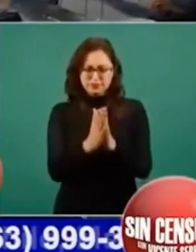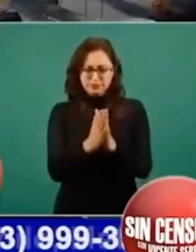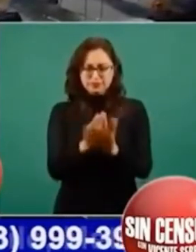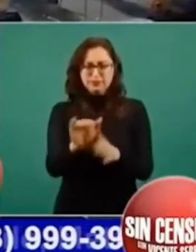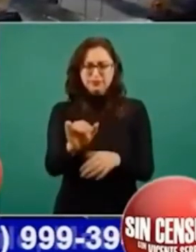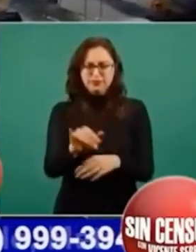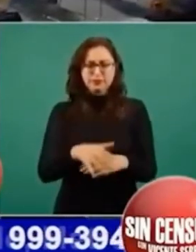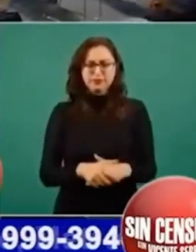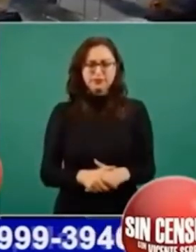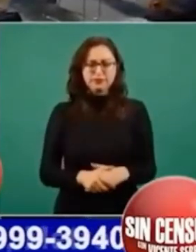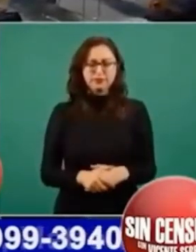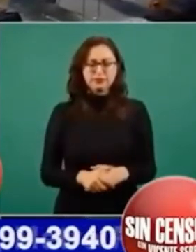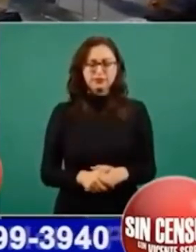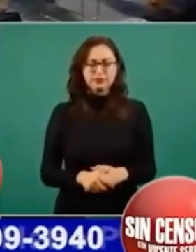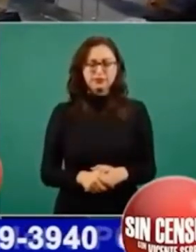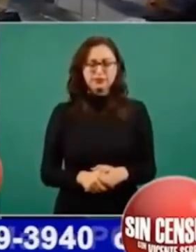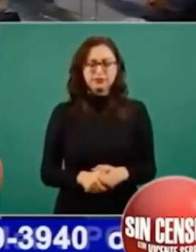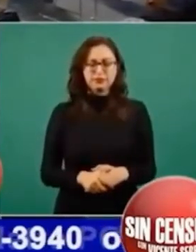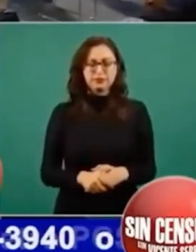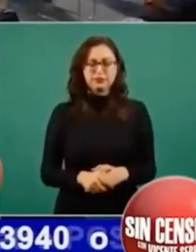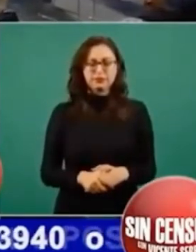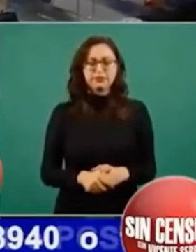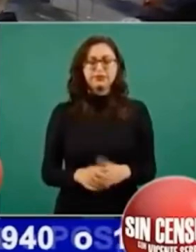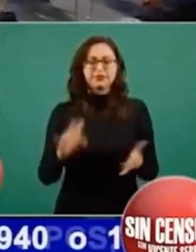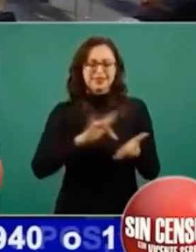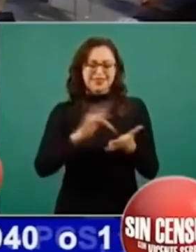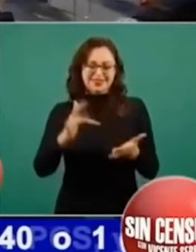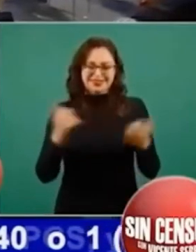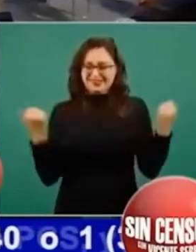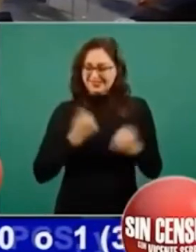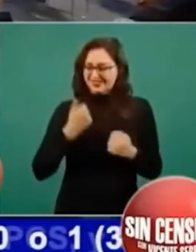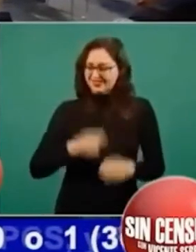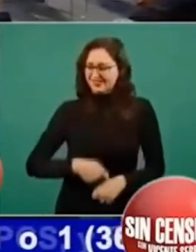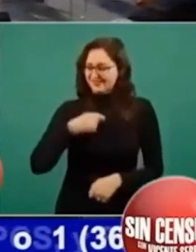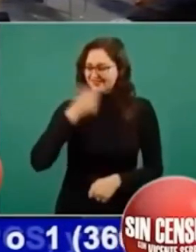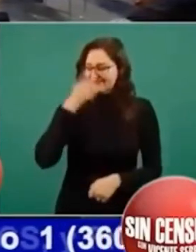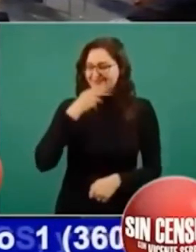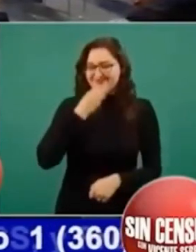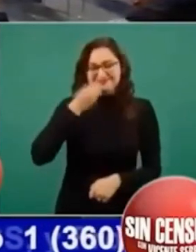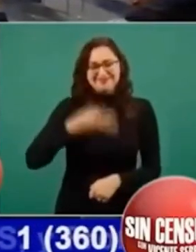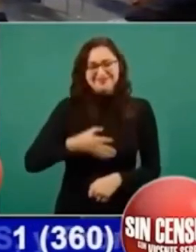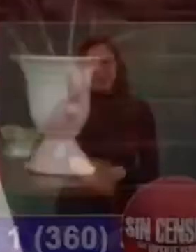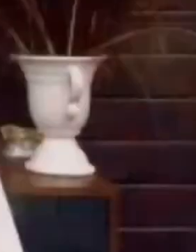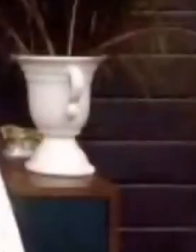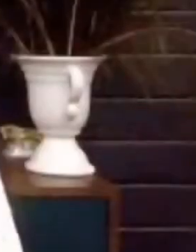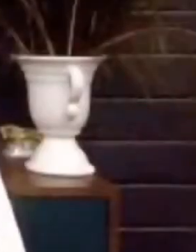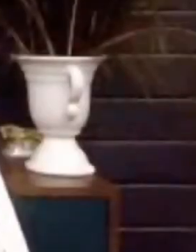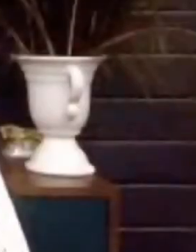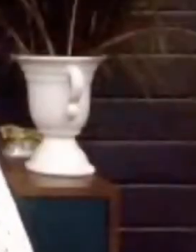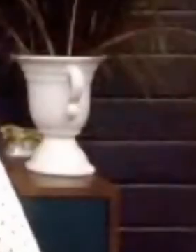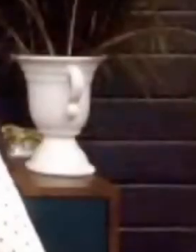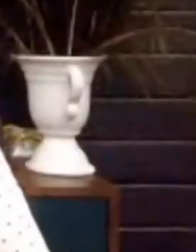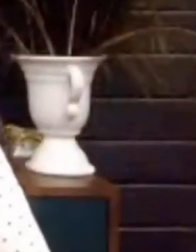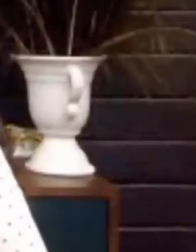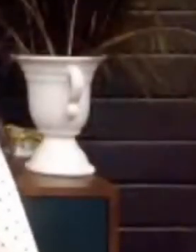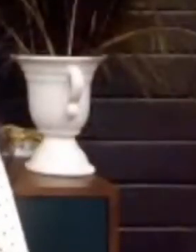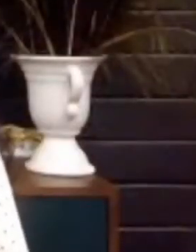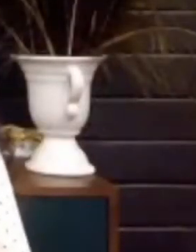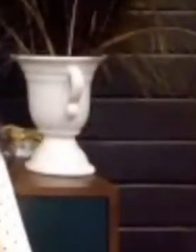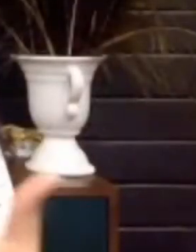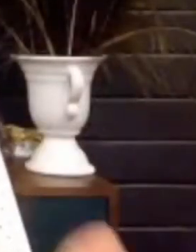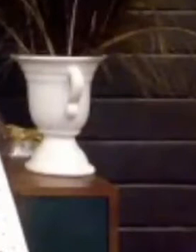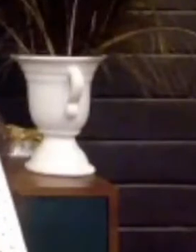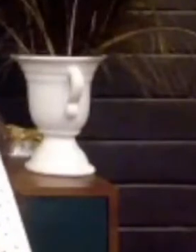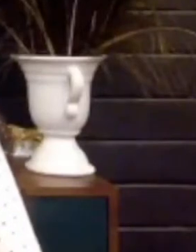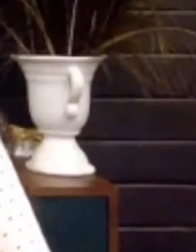¿no? Ocurre y muchas mujeres mueren en este tema. Y aquí quisiera que me ayudaras a abordarlo justamente desde esta perspectiva